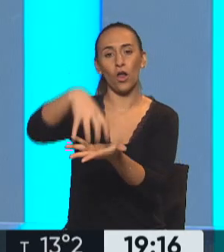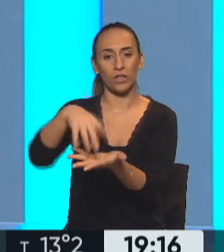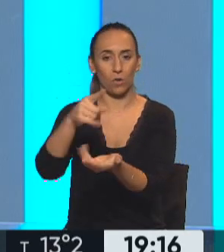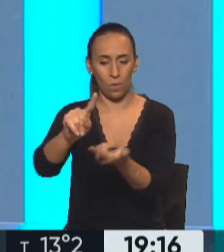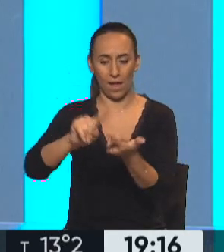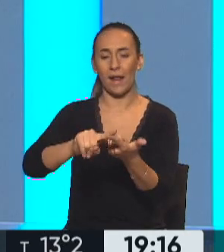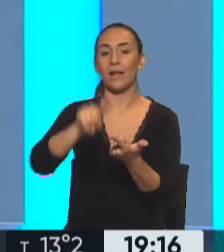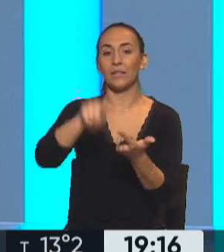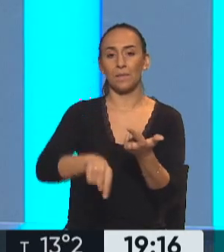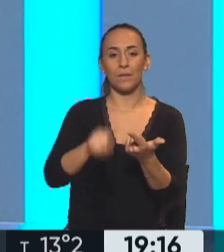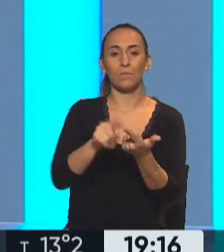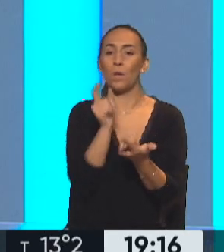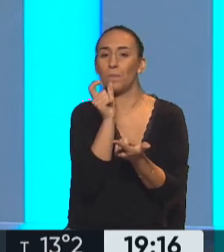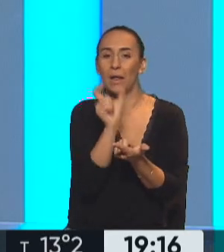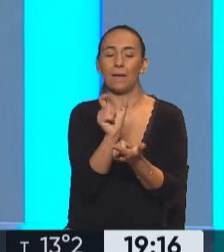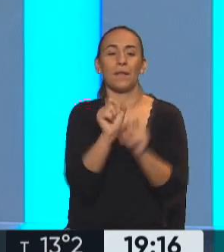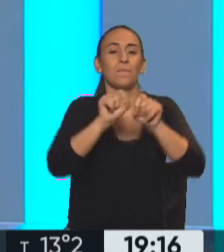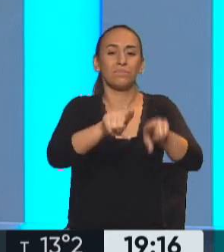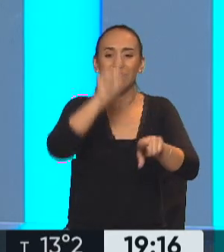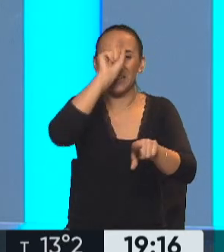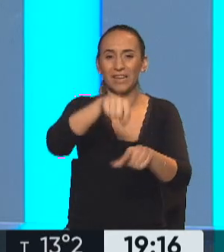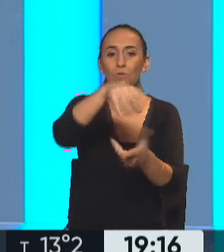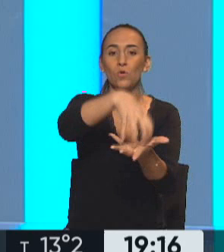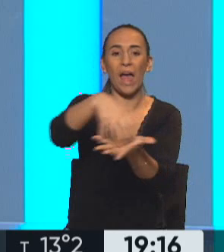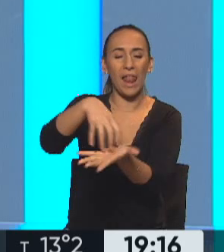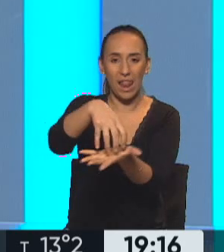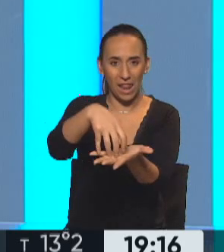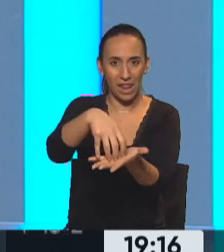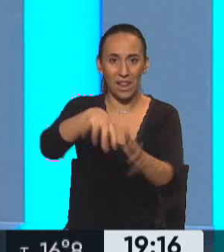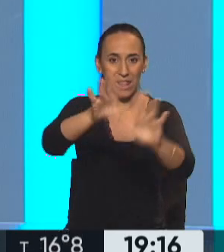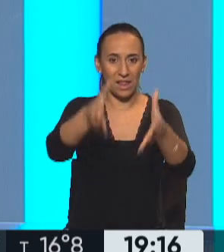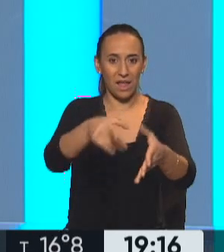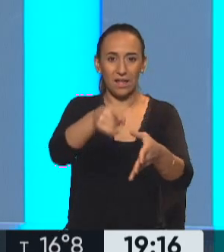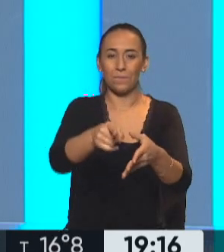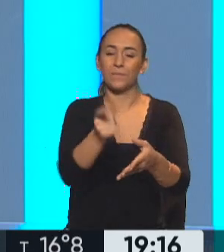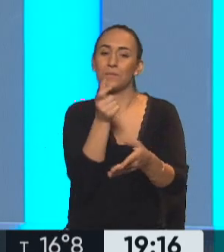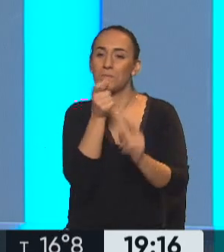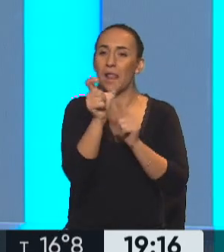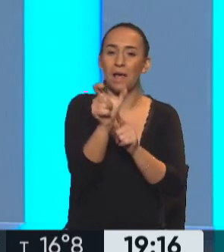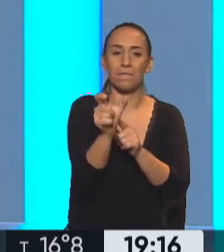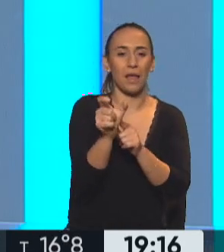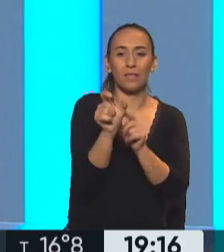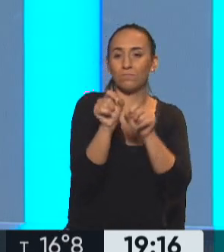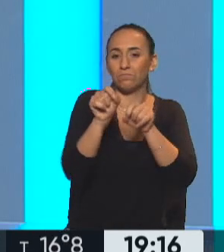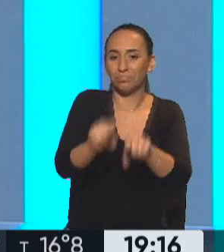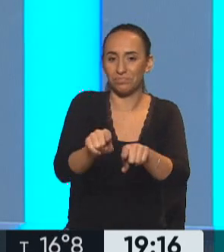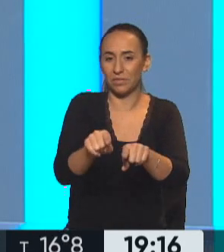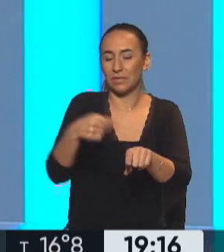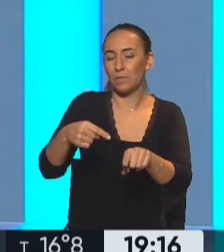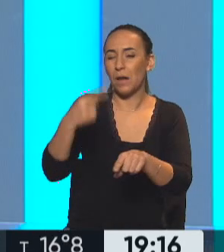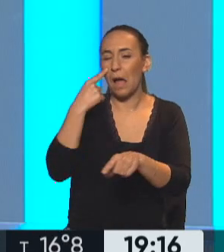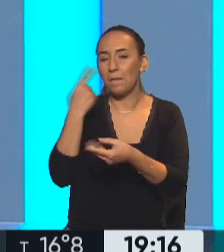filtros que utilizan los tribunales para parar la luz de casos que llegan